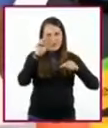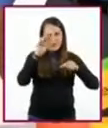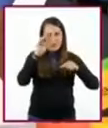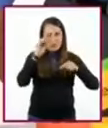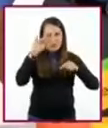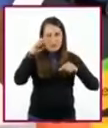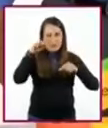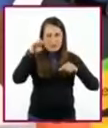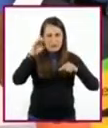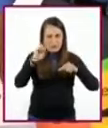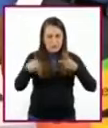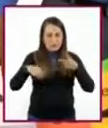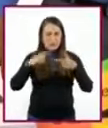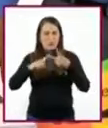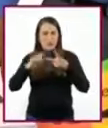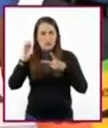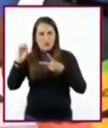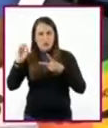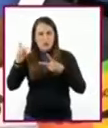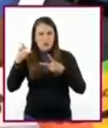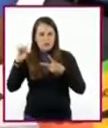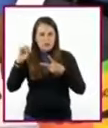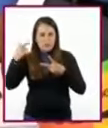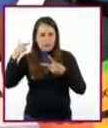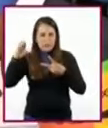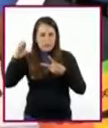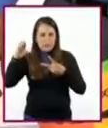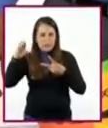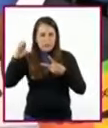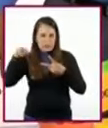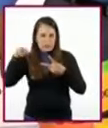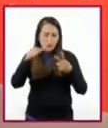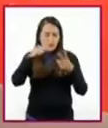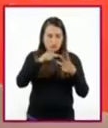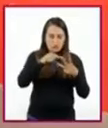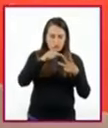el ciclo del oxígeno, el ciclo del fósforo